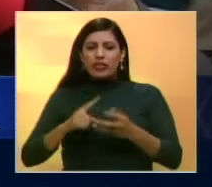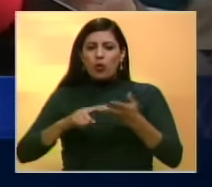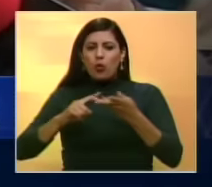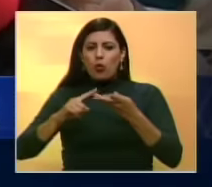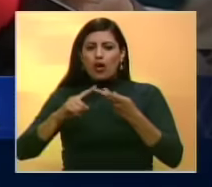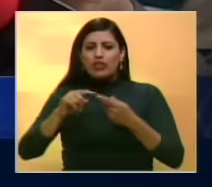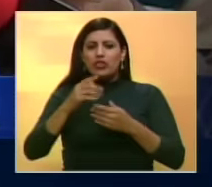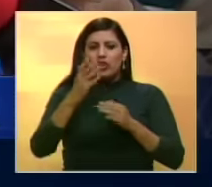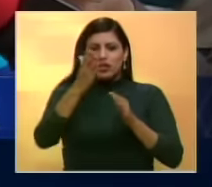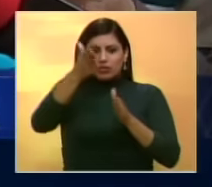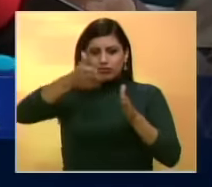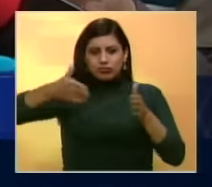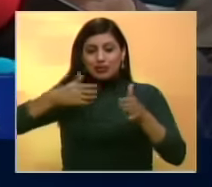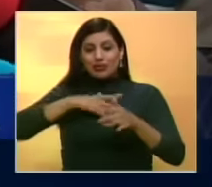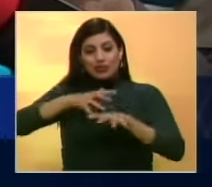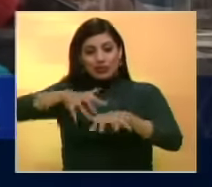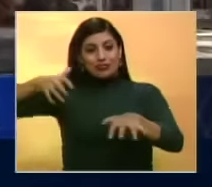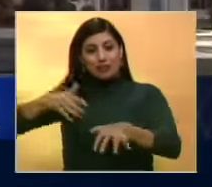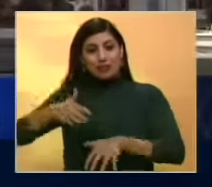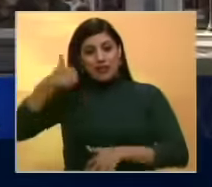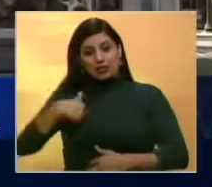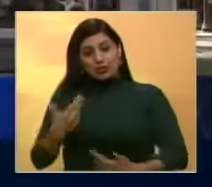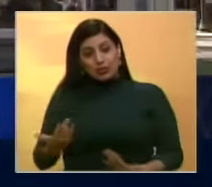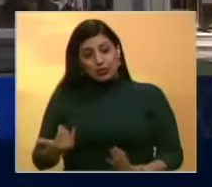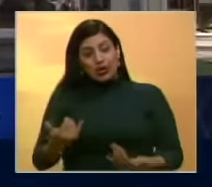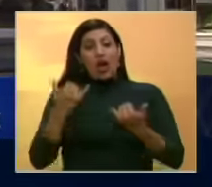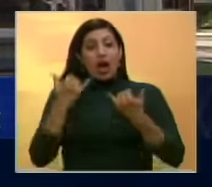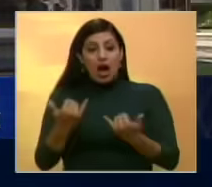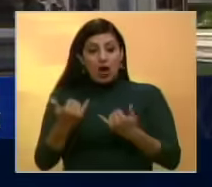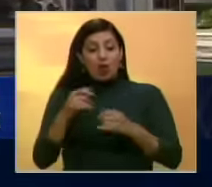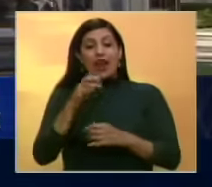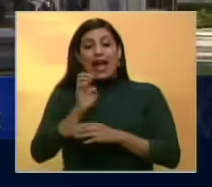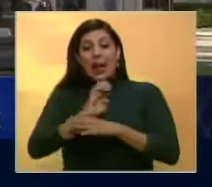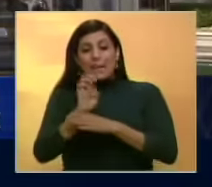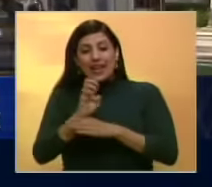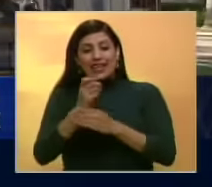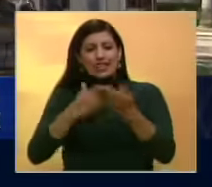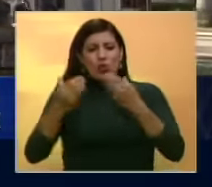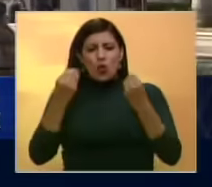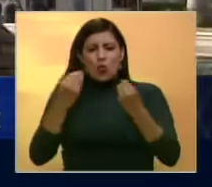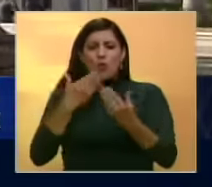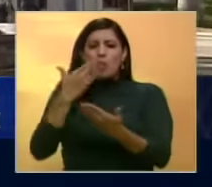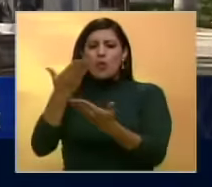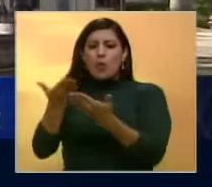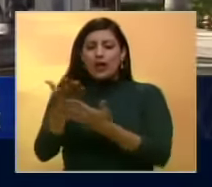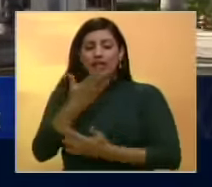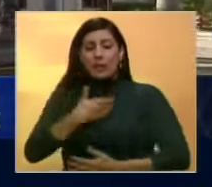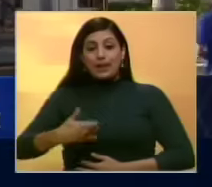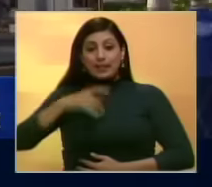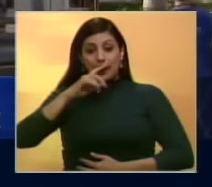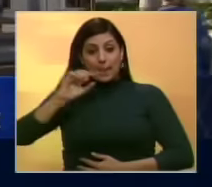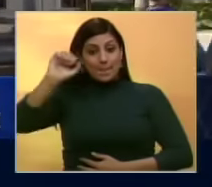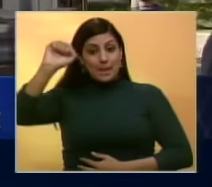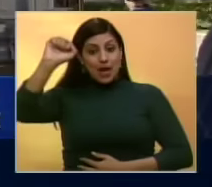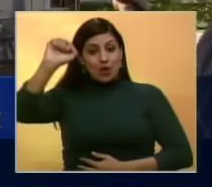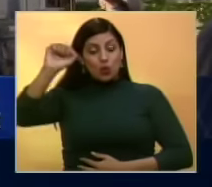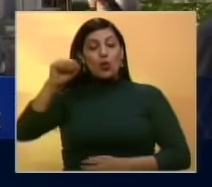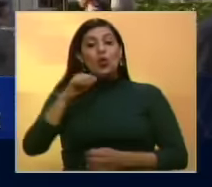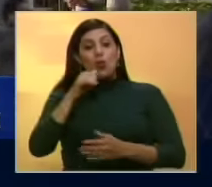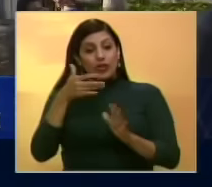las dos terceras partes sigue habiendo dos terceras partes en cuanto al decreto de emergencia económica propuesto por el presidente Nicolás Maduro